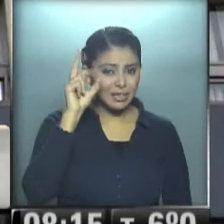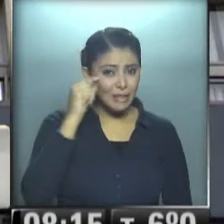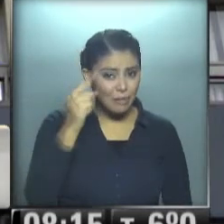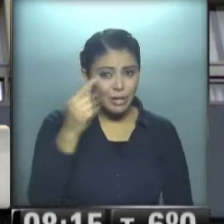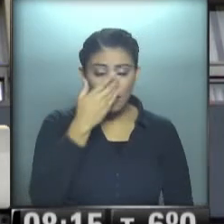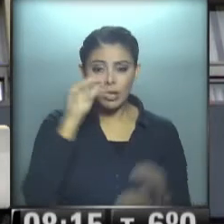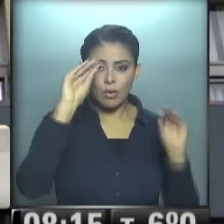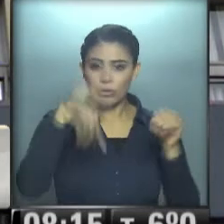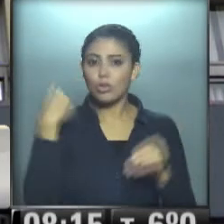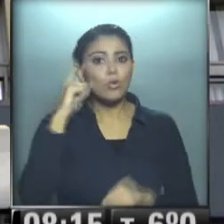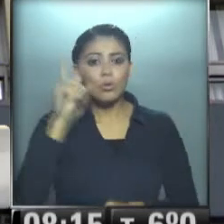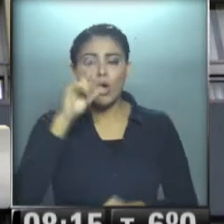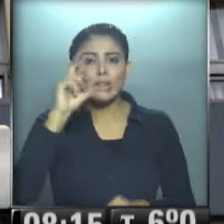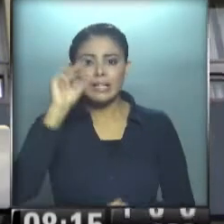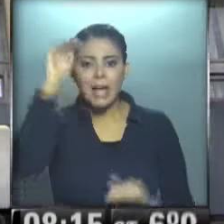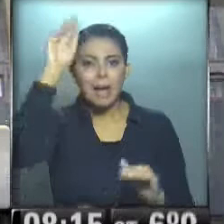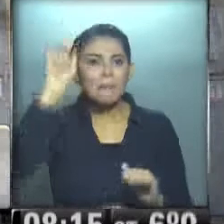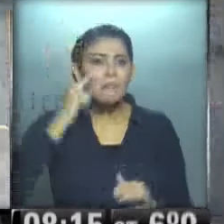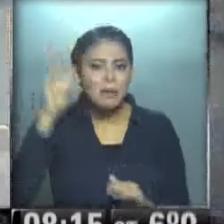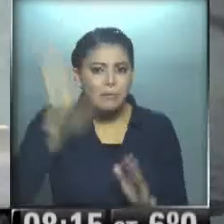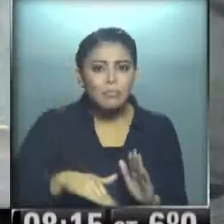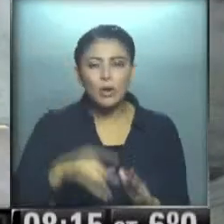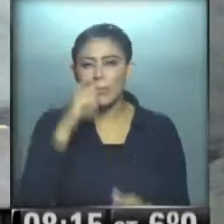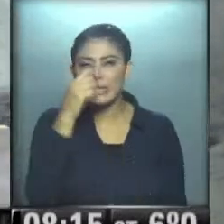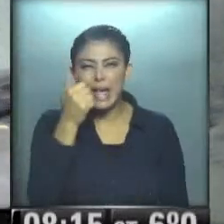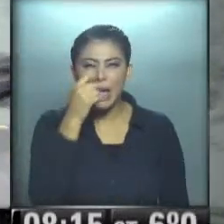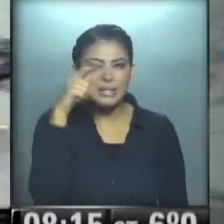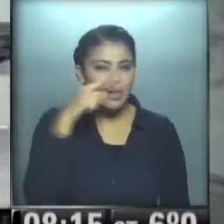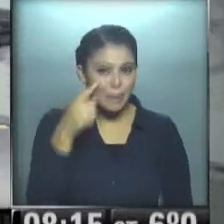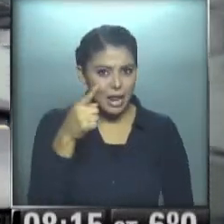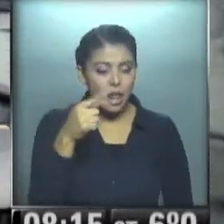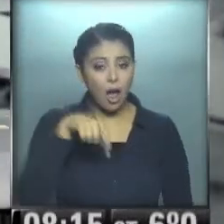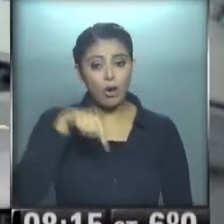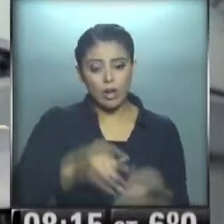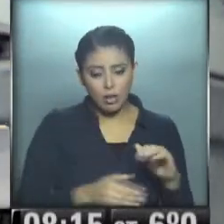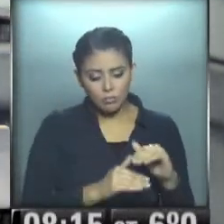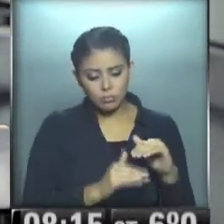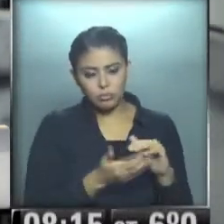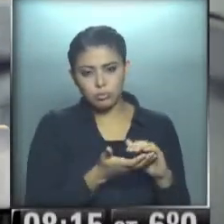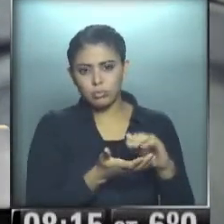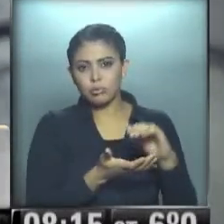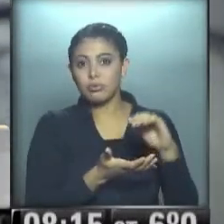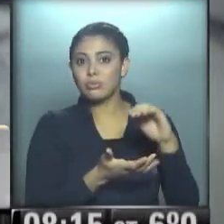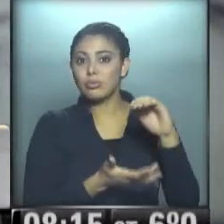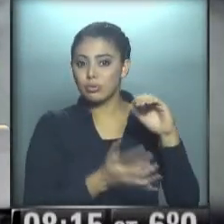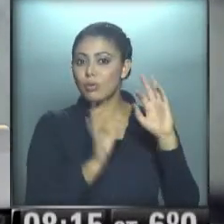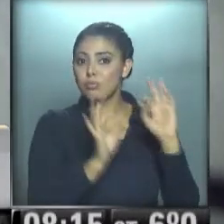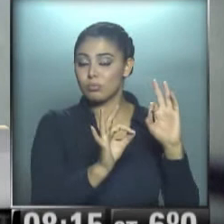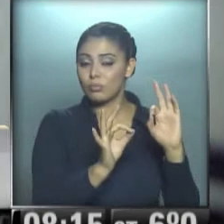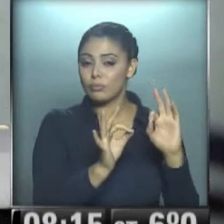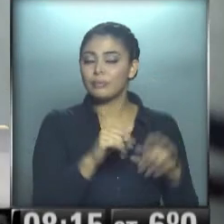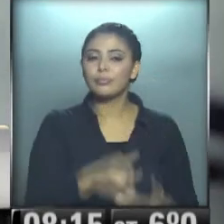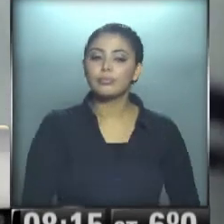dijeron unos caemos por abajo de 30.000 llegó a 26 27.000 buenos ya recuperó ese tramo y está